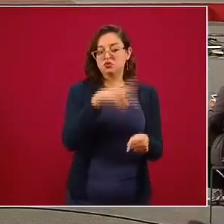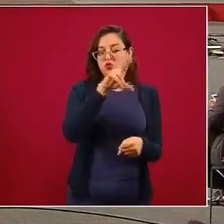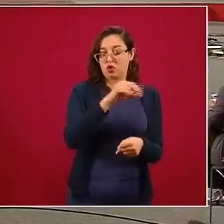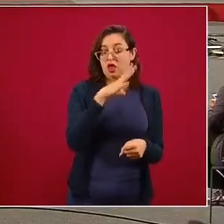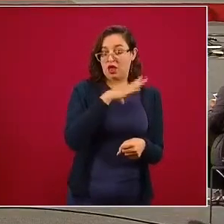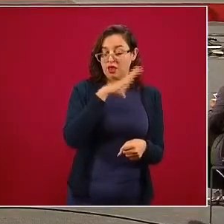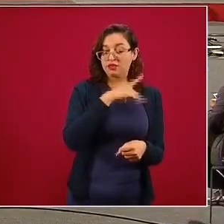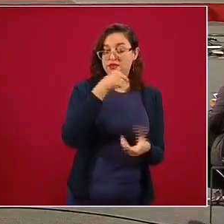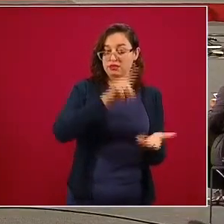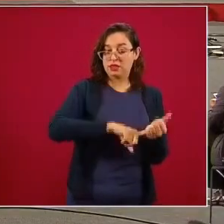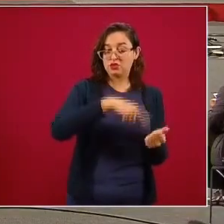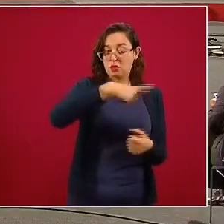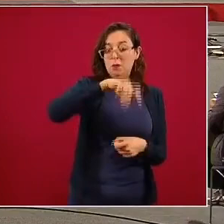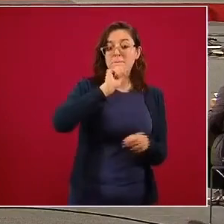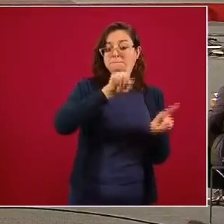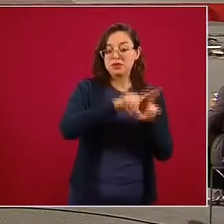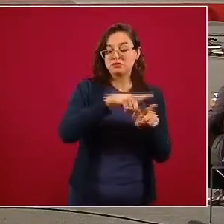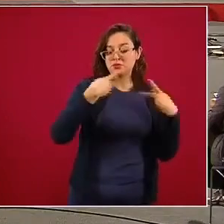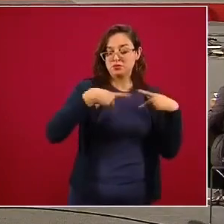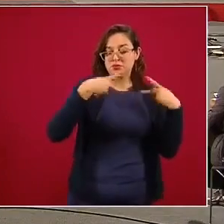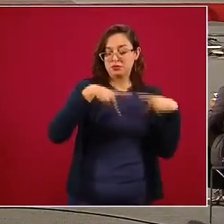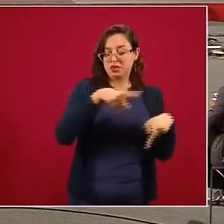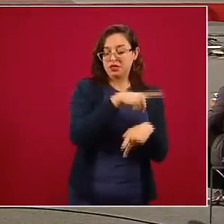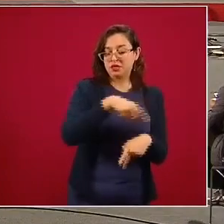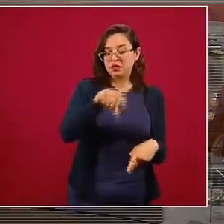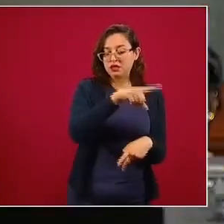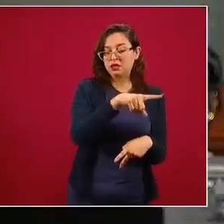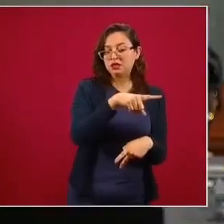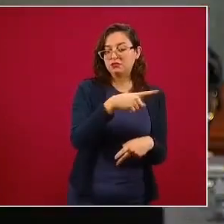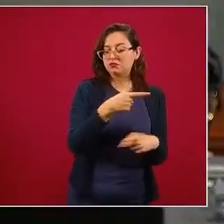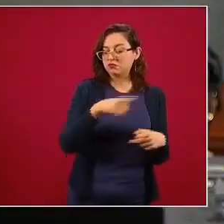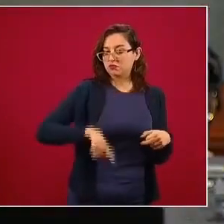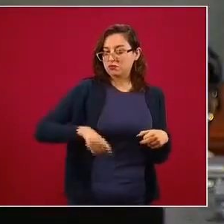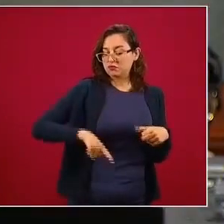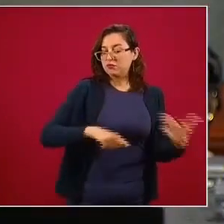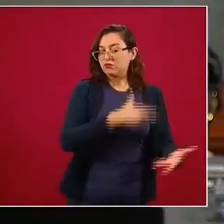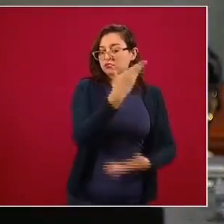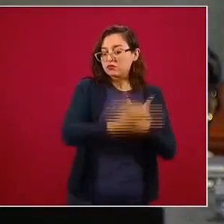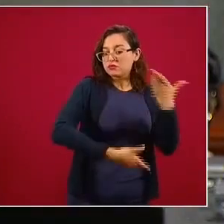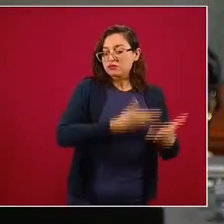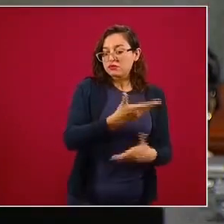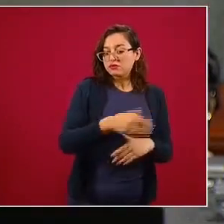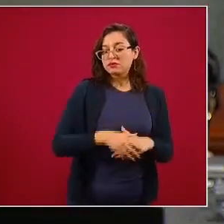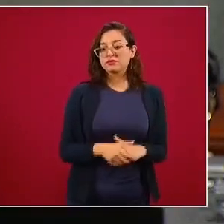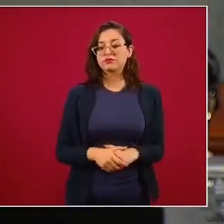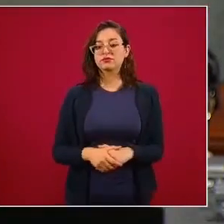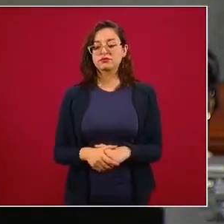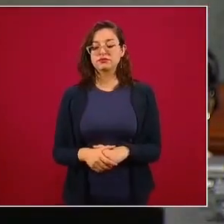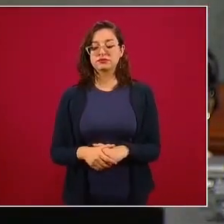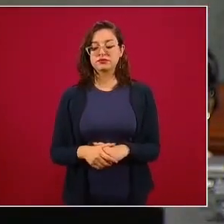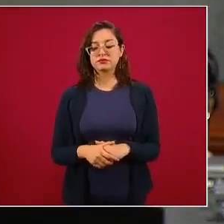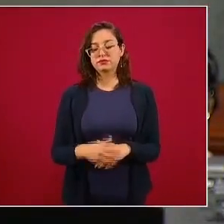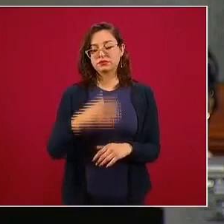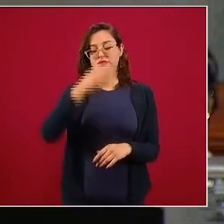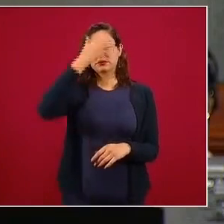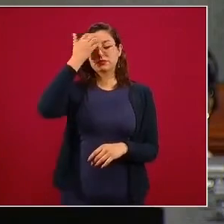funcionarios públicos. Y una segunda pregunta rápida es referente a, bueno, es que nos han estado empezando a llegar muchos